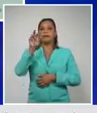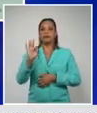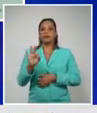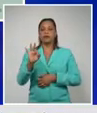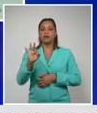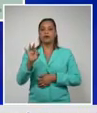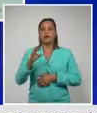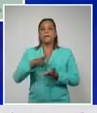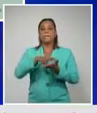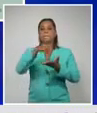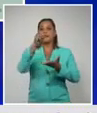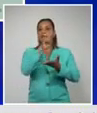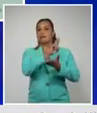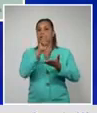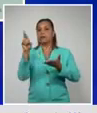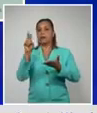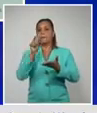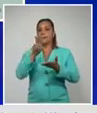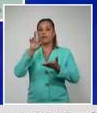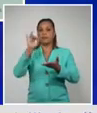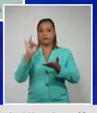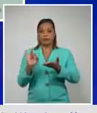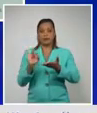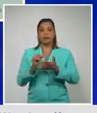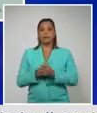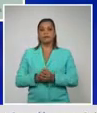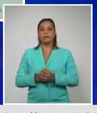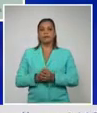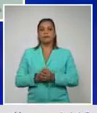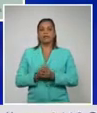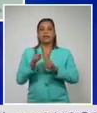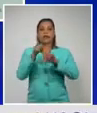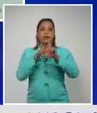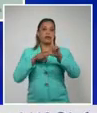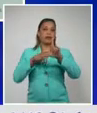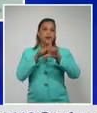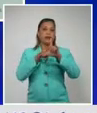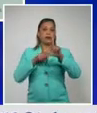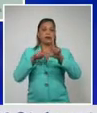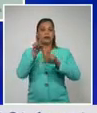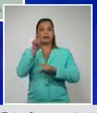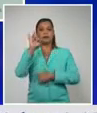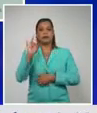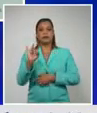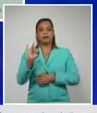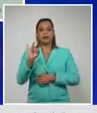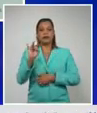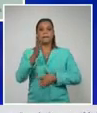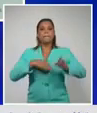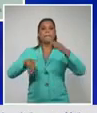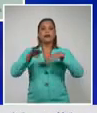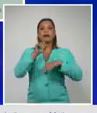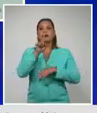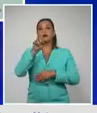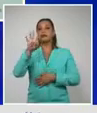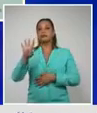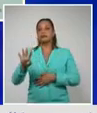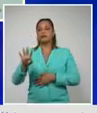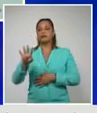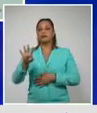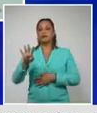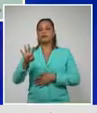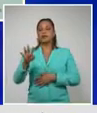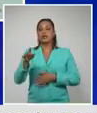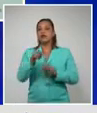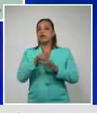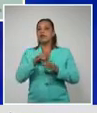Plaza de la Revolución 27, Regla 17, Playa 14 y el